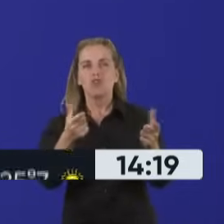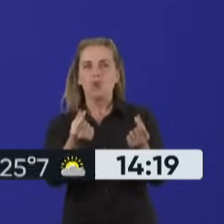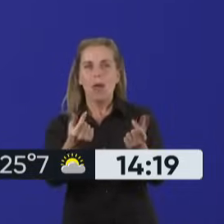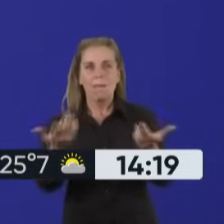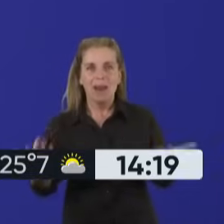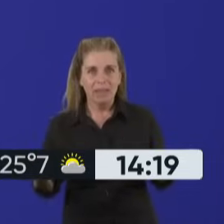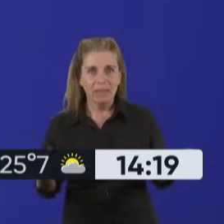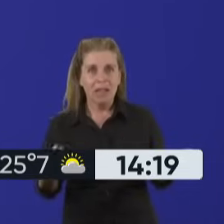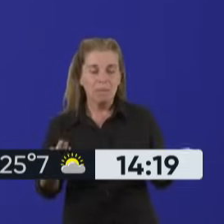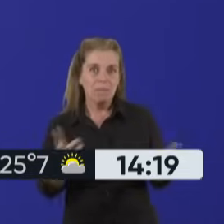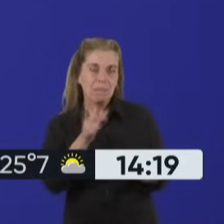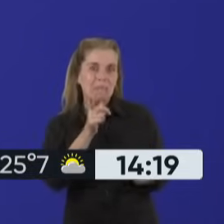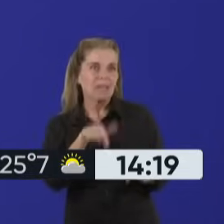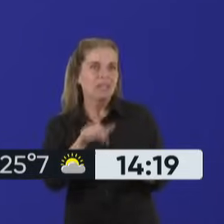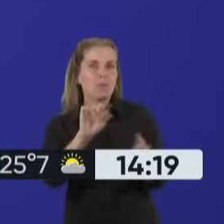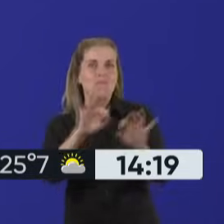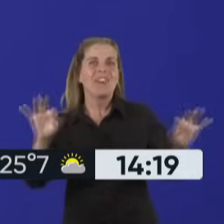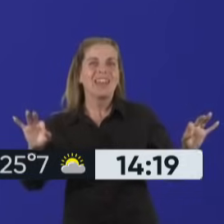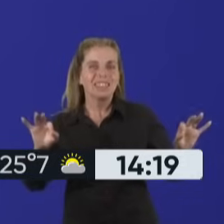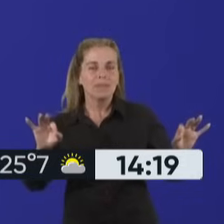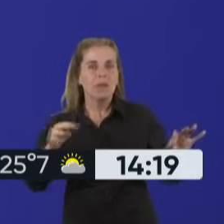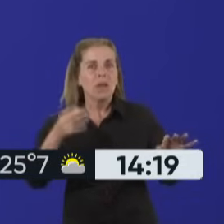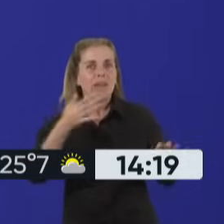padecemos regularmente.